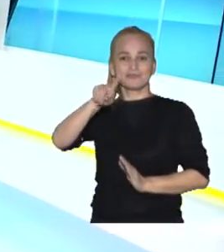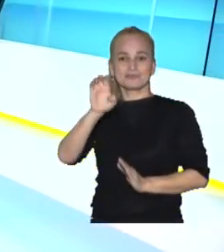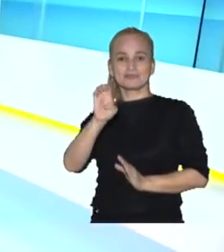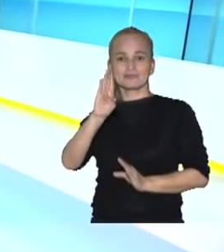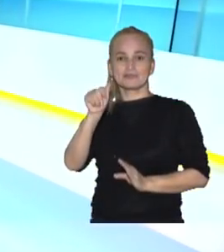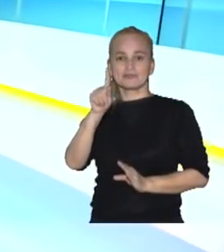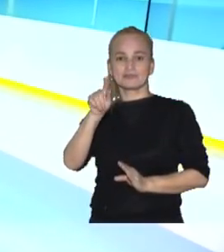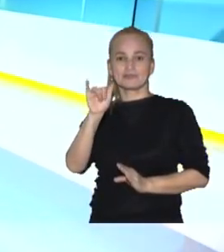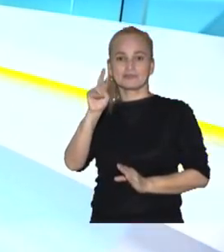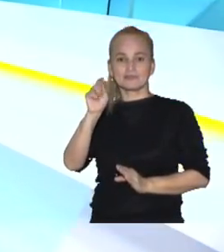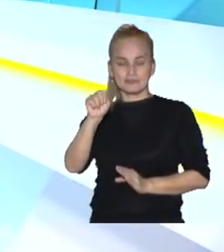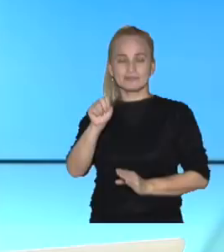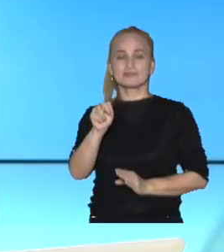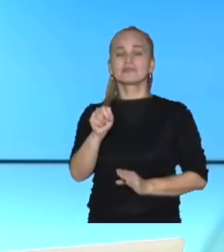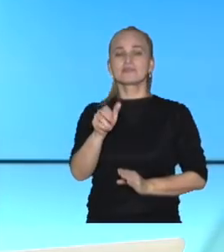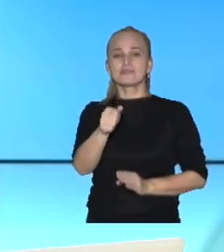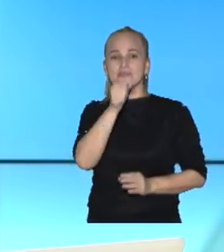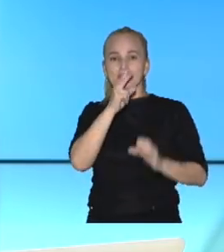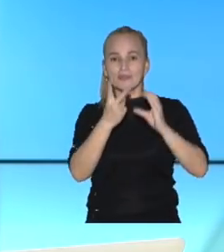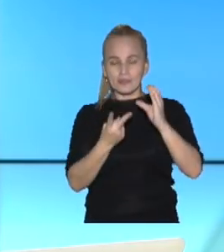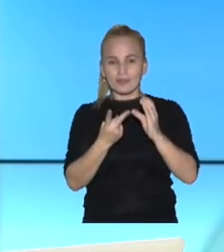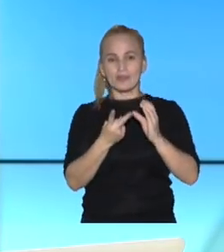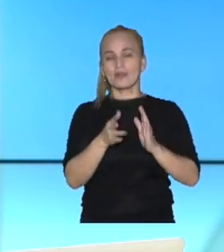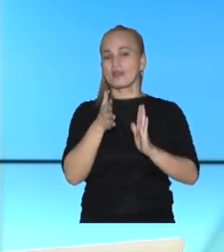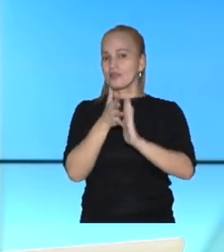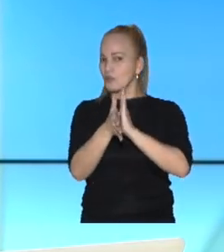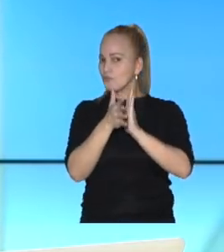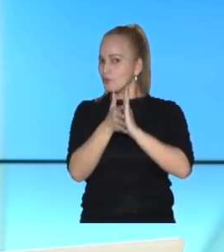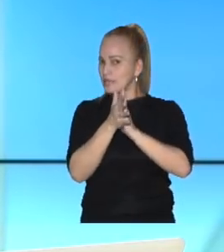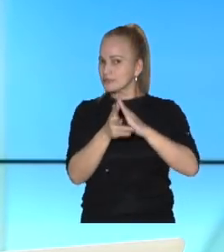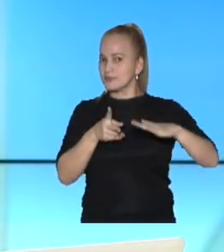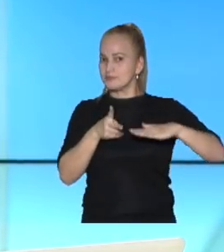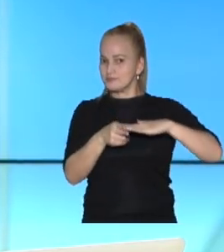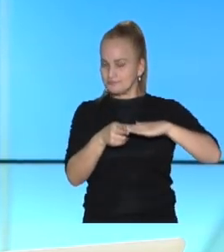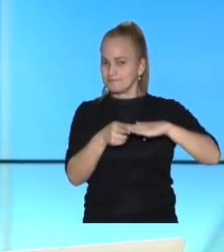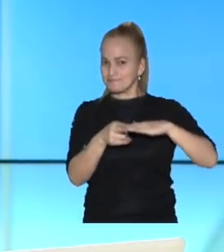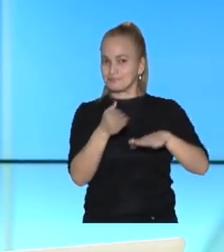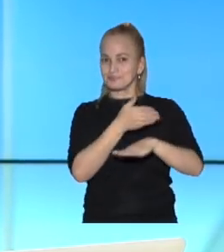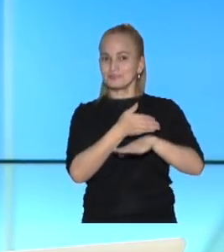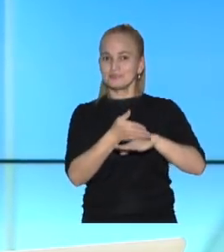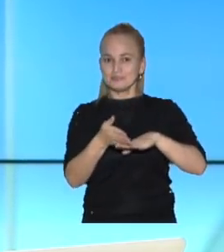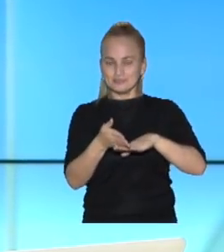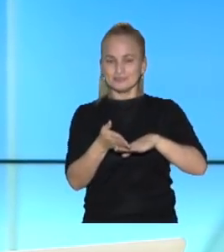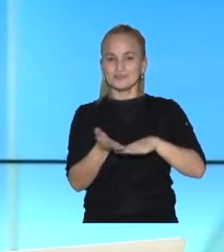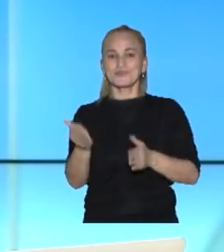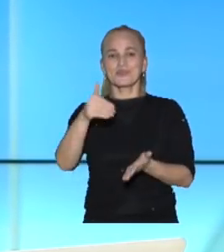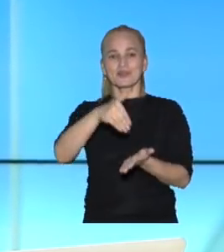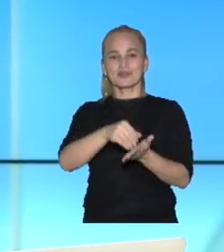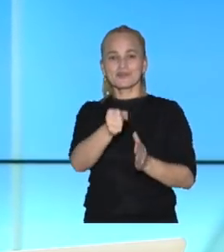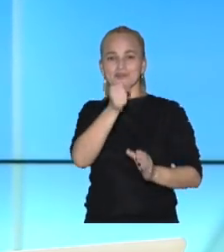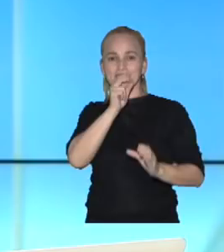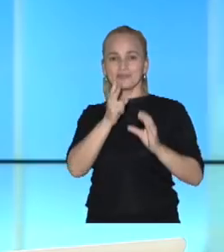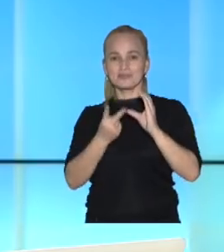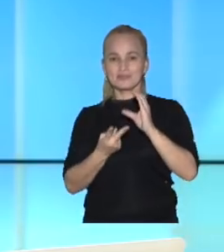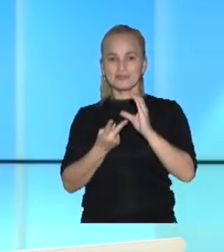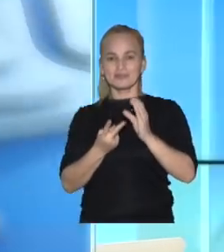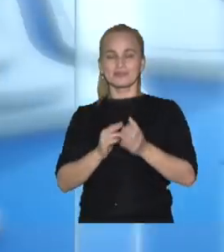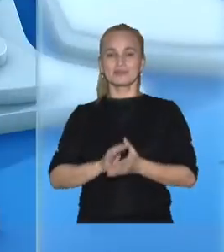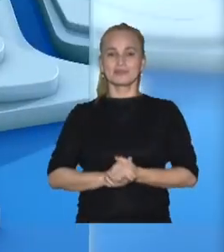1, CMI. Sebastián, muchas gracias. Con esa información hacemos una breve pausa, pero cuando volvamos a Noticentro 1,